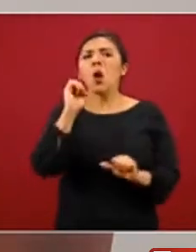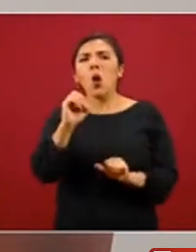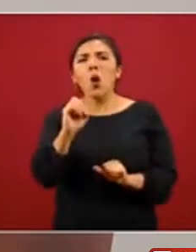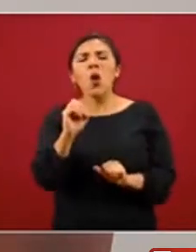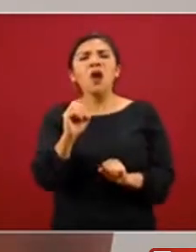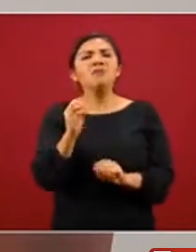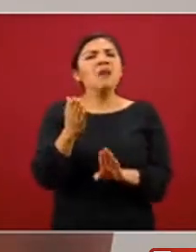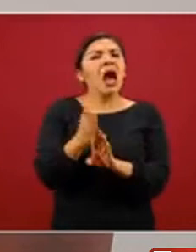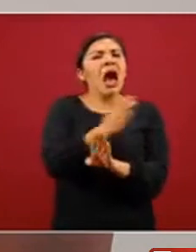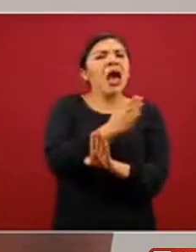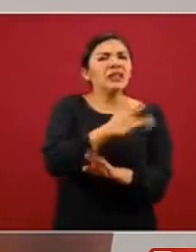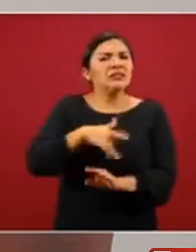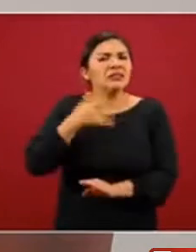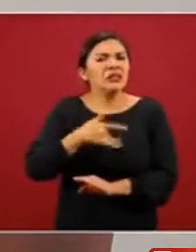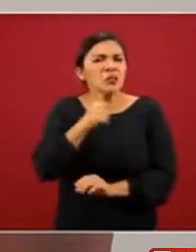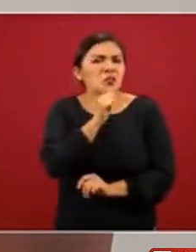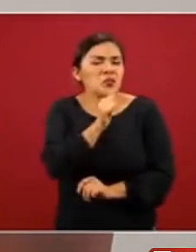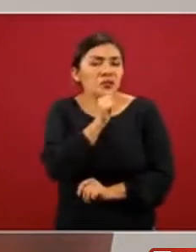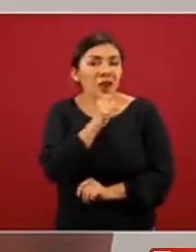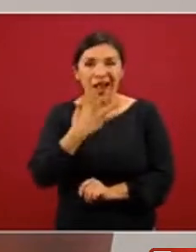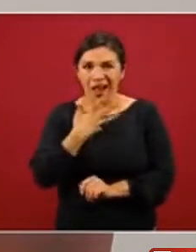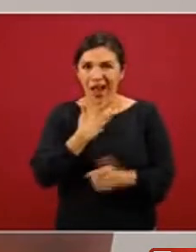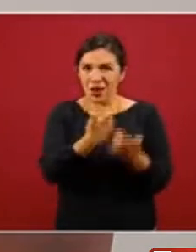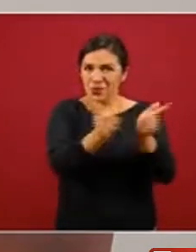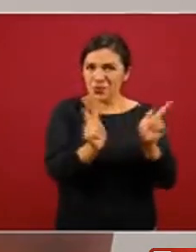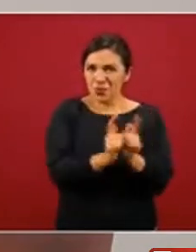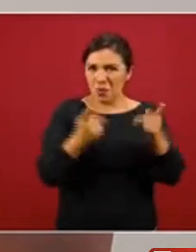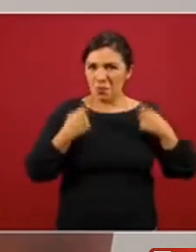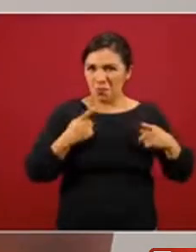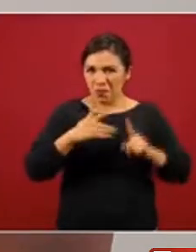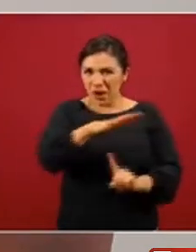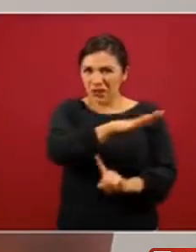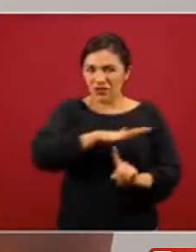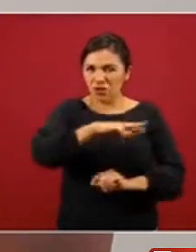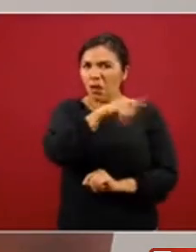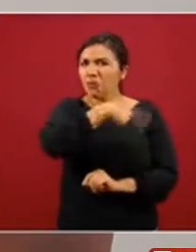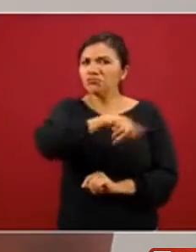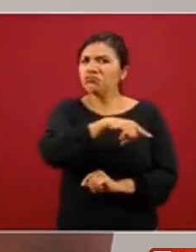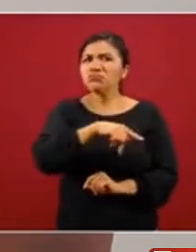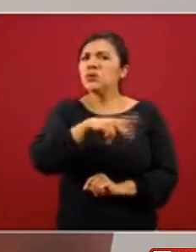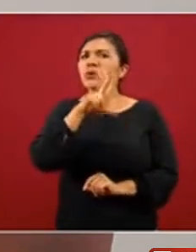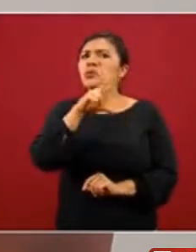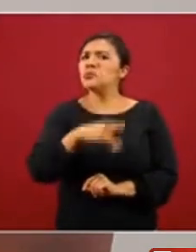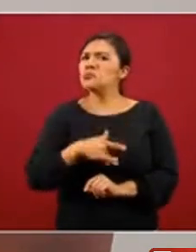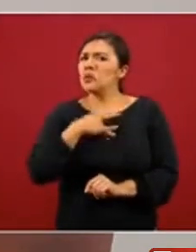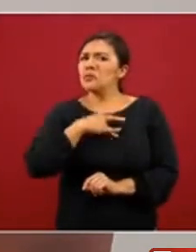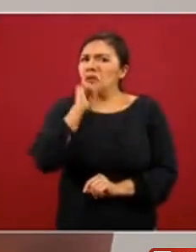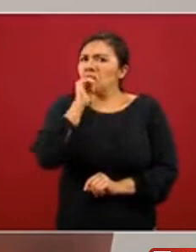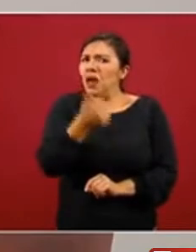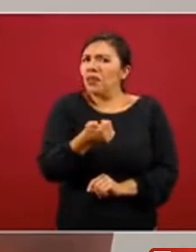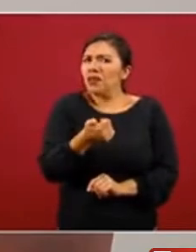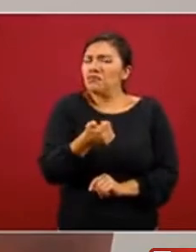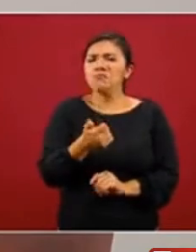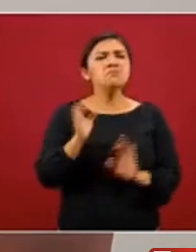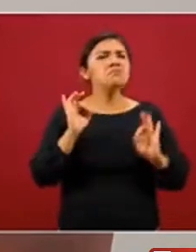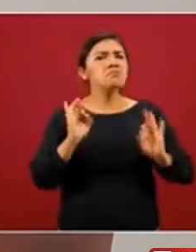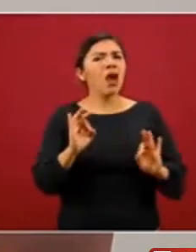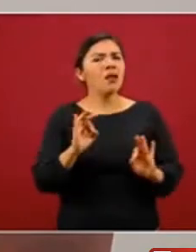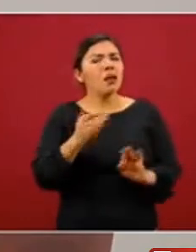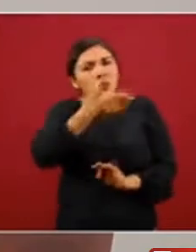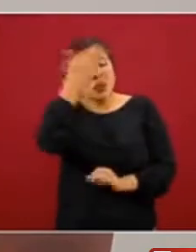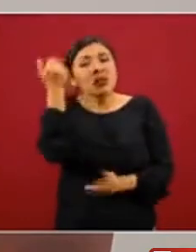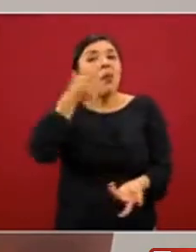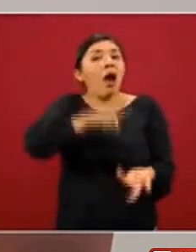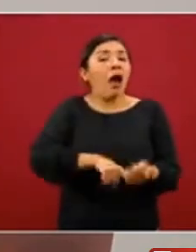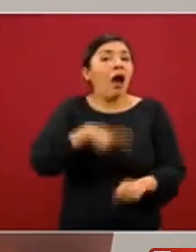presintomáticos. Recordemos que existe un grupo de personas que no van a desarrollar síntomas y existen algunas personas